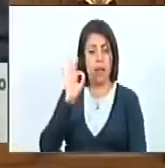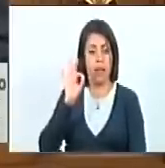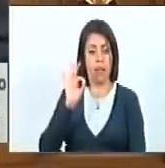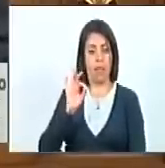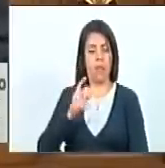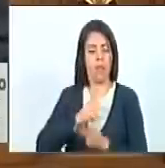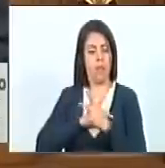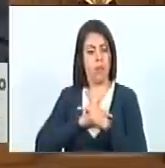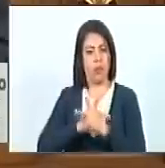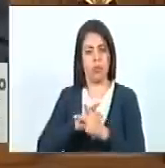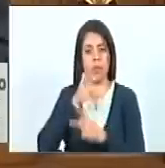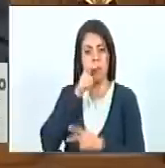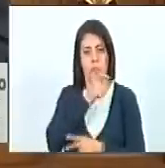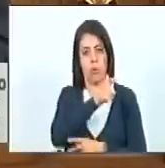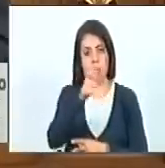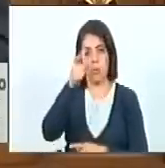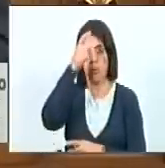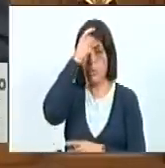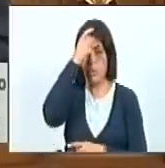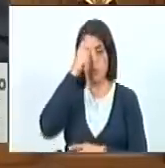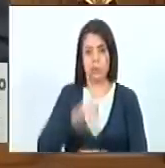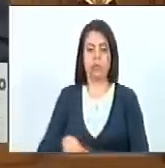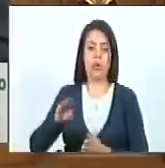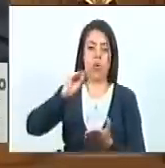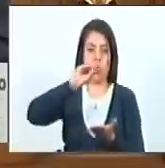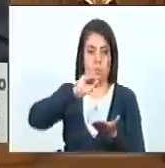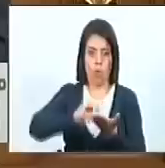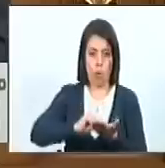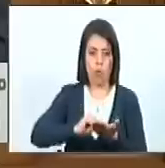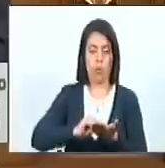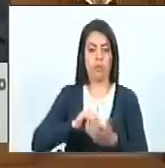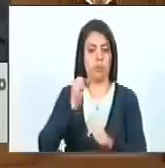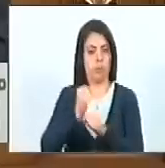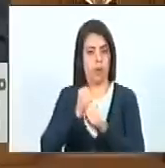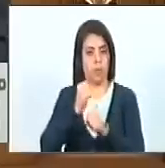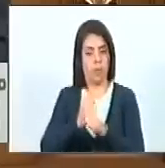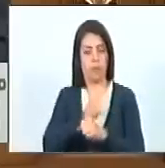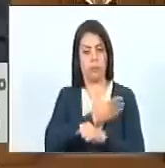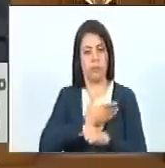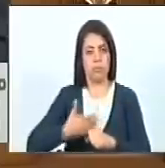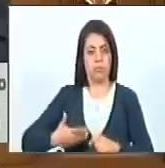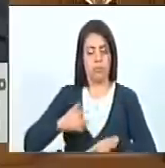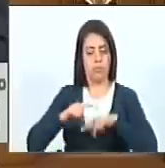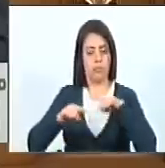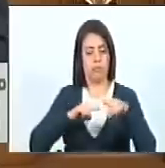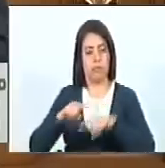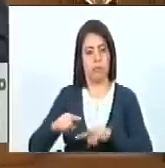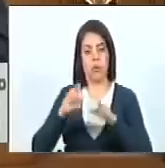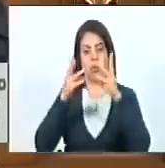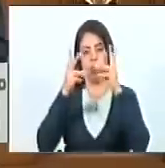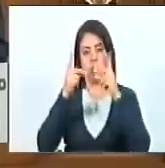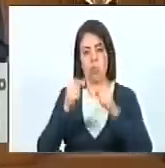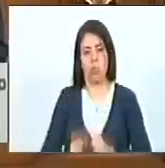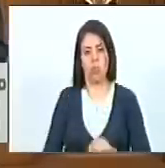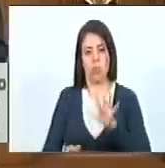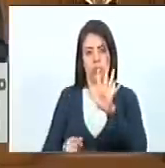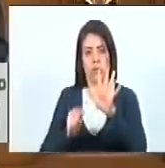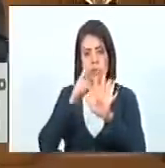por voluntad del pueblo turco para ejercer funciones por un periodo